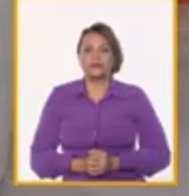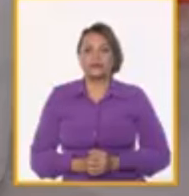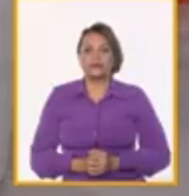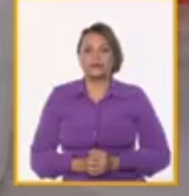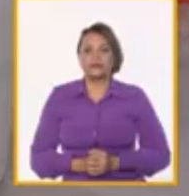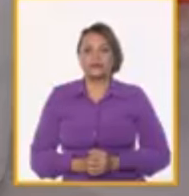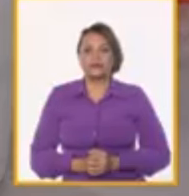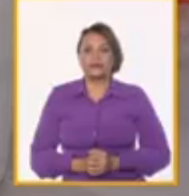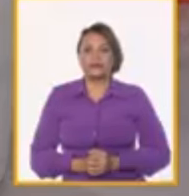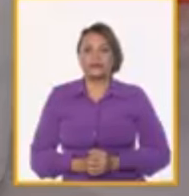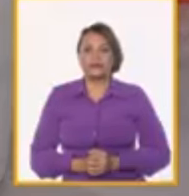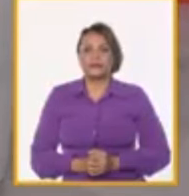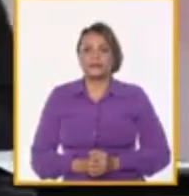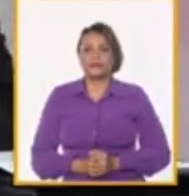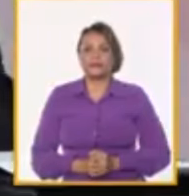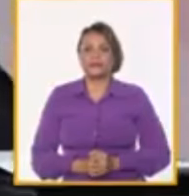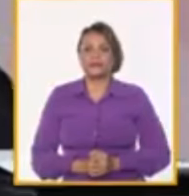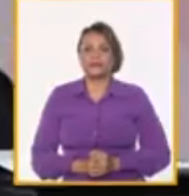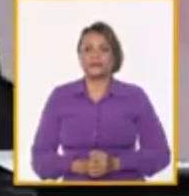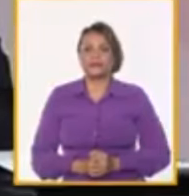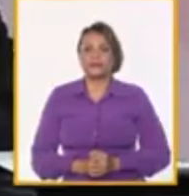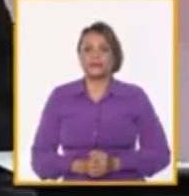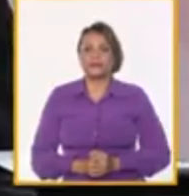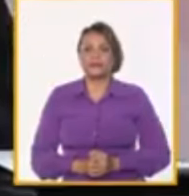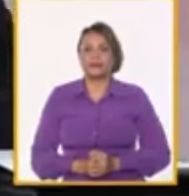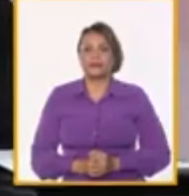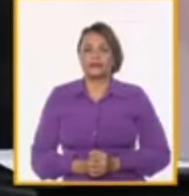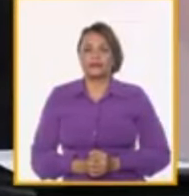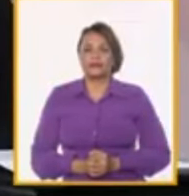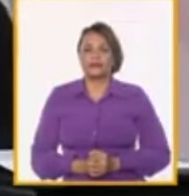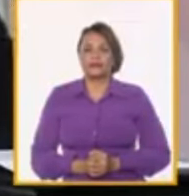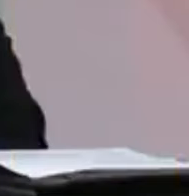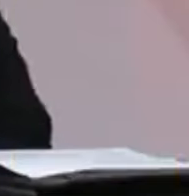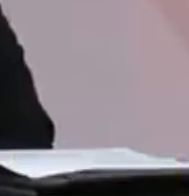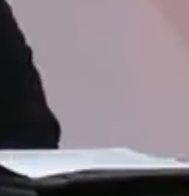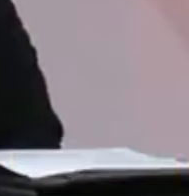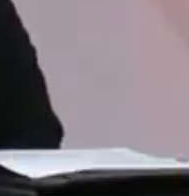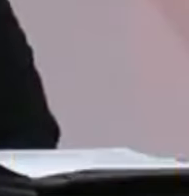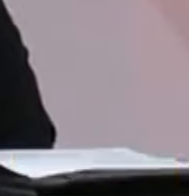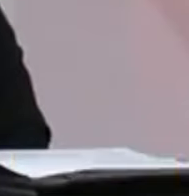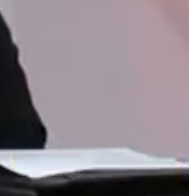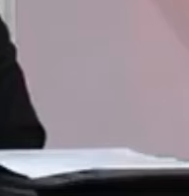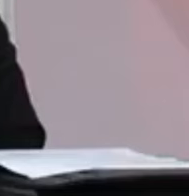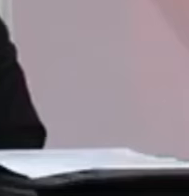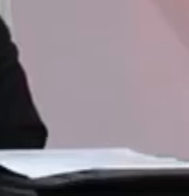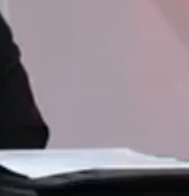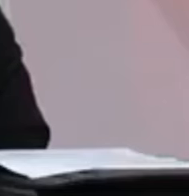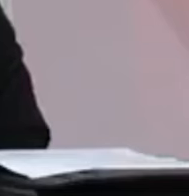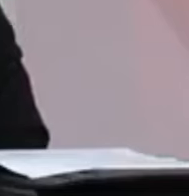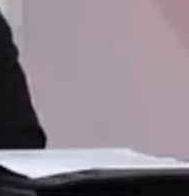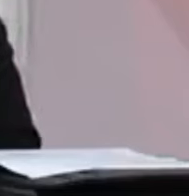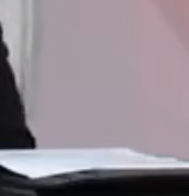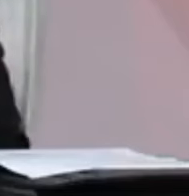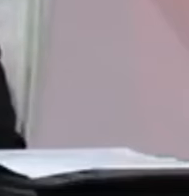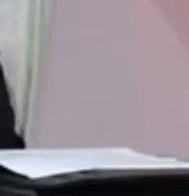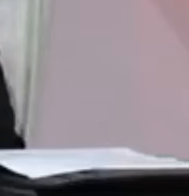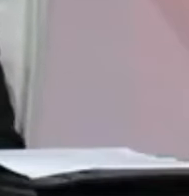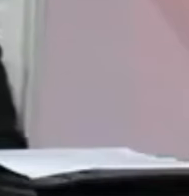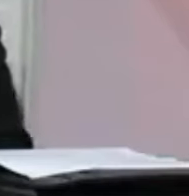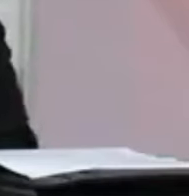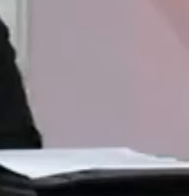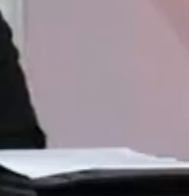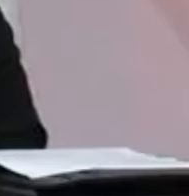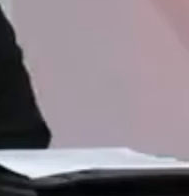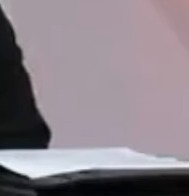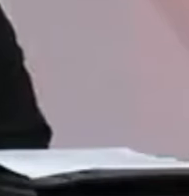está haciendo. Es responsabilidad nuestra de los medios de comunicación hacerlo y hacerlo bien. Y yo creo que hay, por supuesto, esa voluntad que usted decía, el partido y